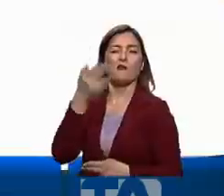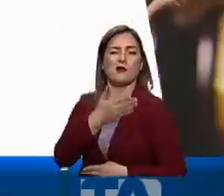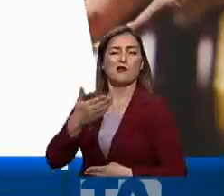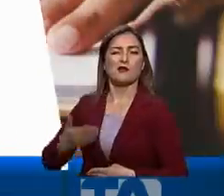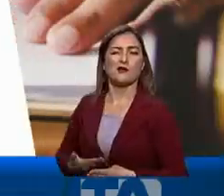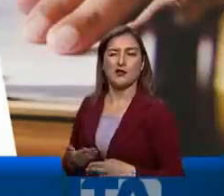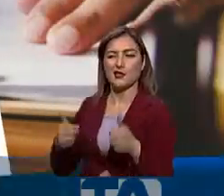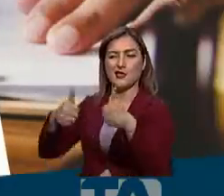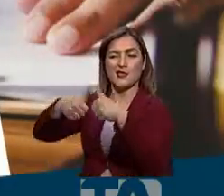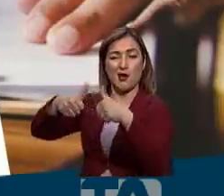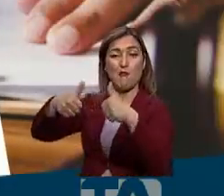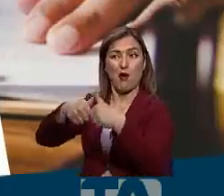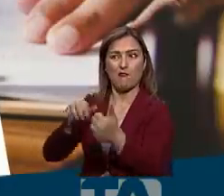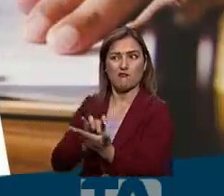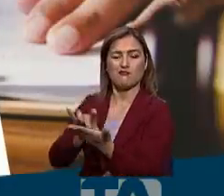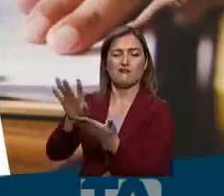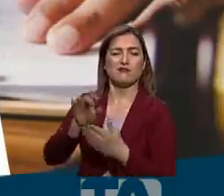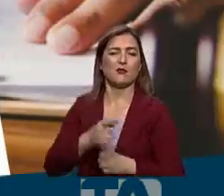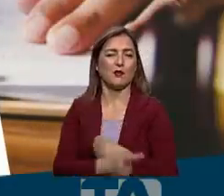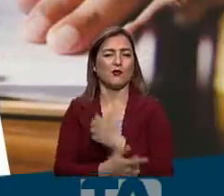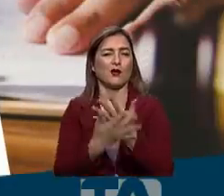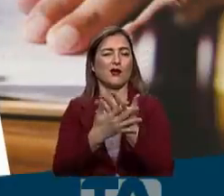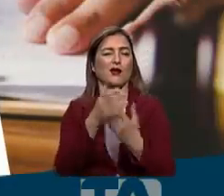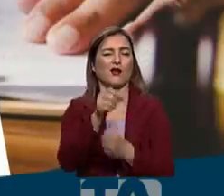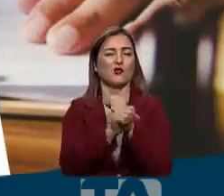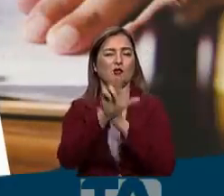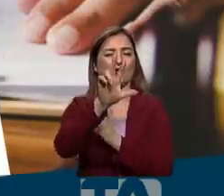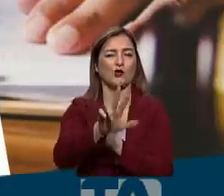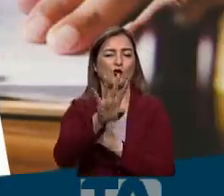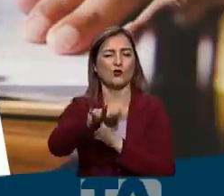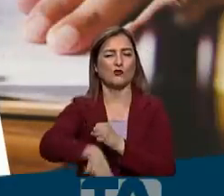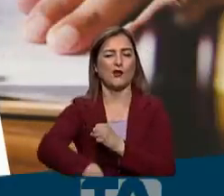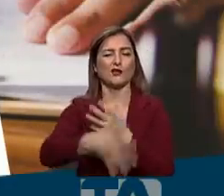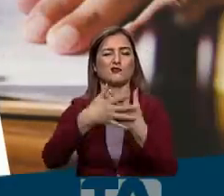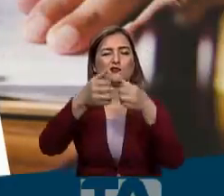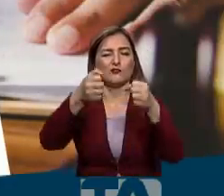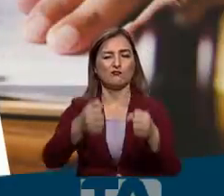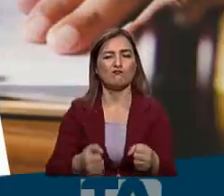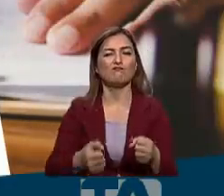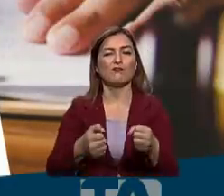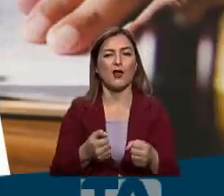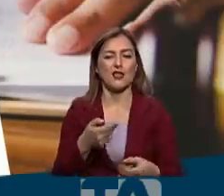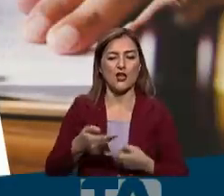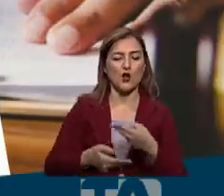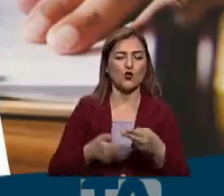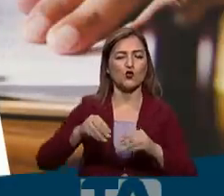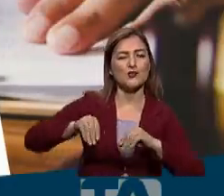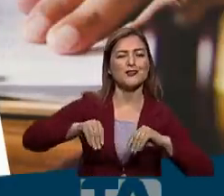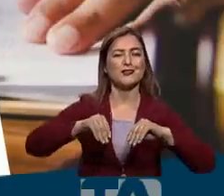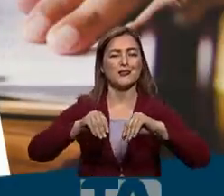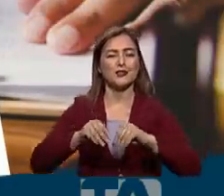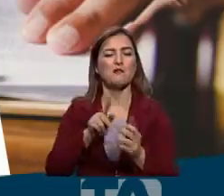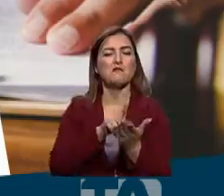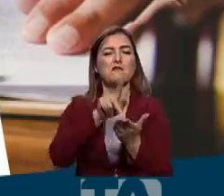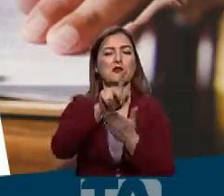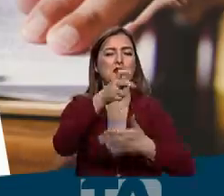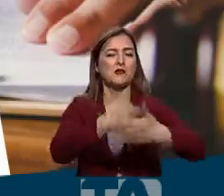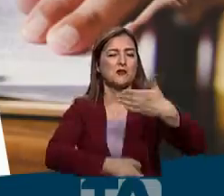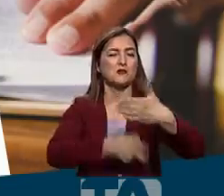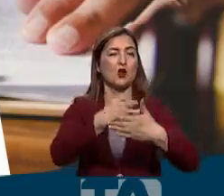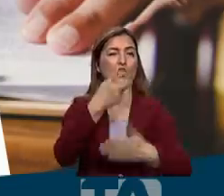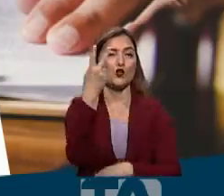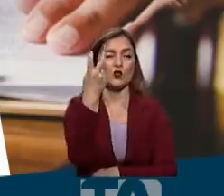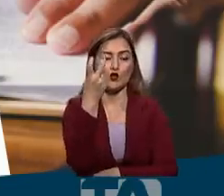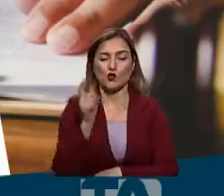Maguad. Él había recibido una condena de 3 años y 4 meses de prisión por el delito de tráfico de tierras, así como el pago de una multa de